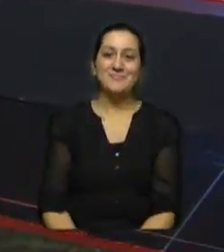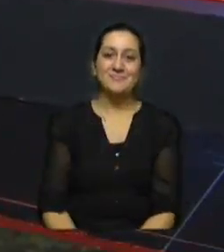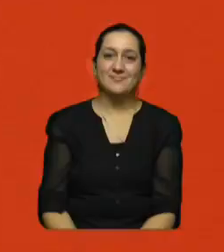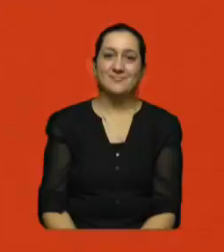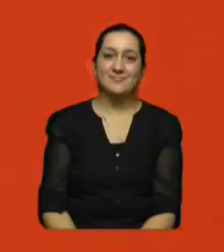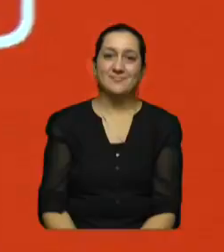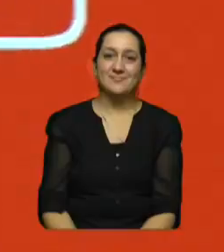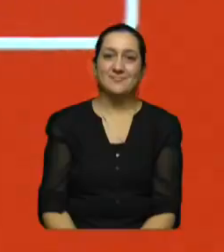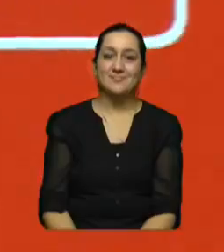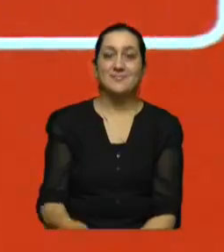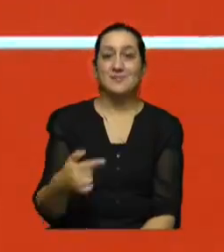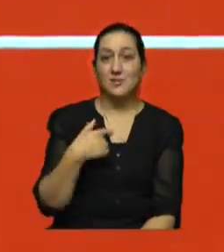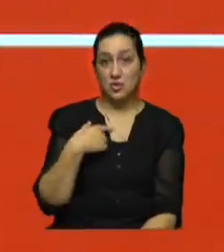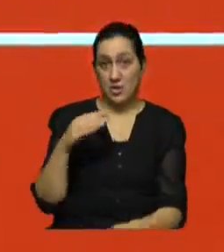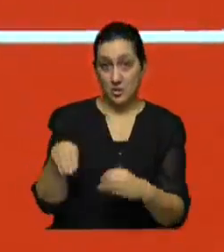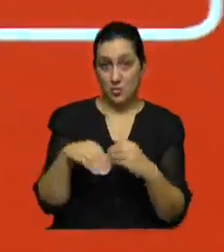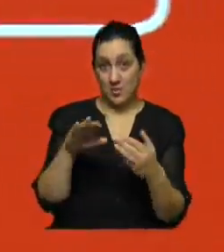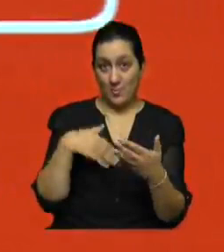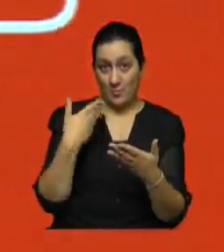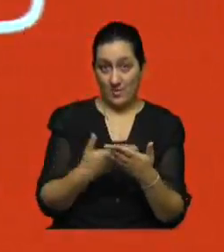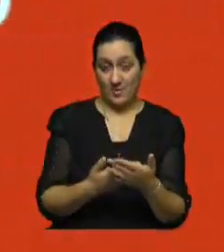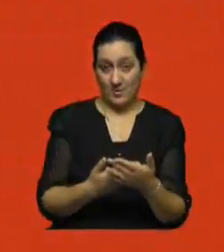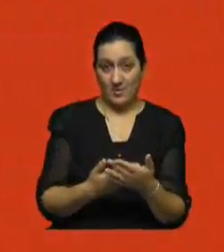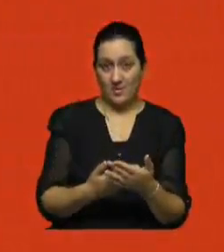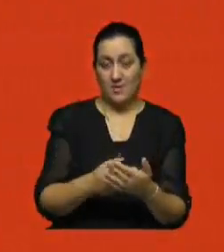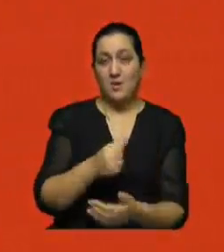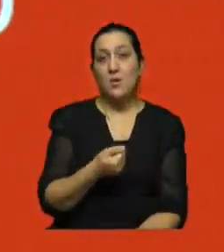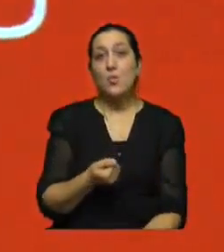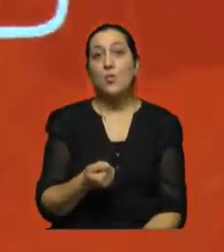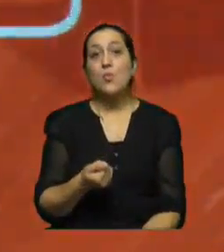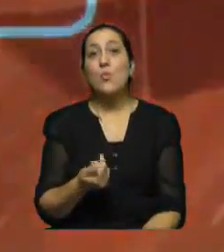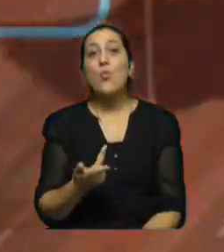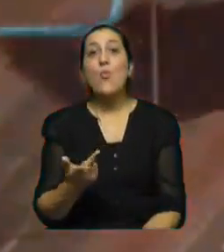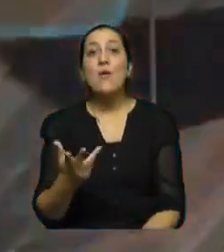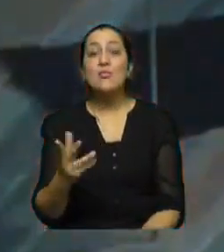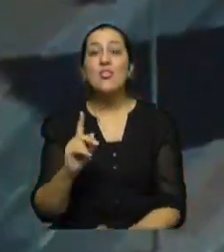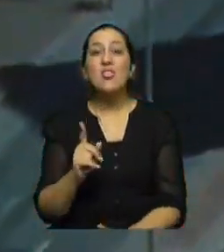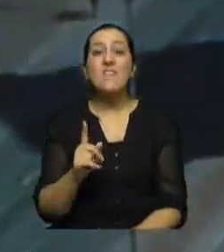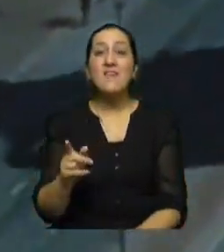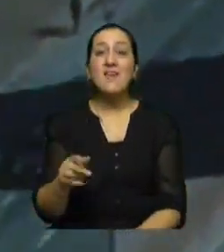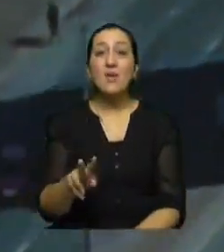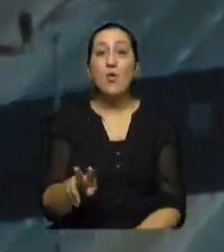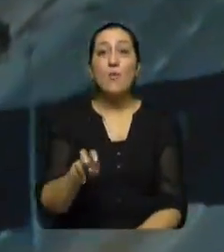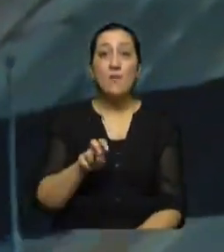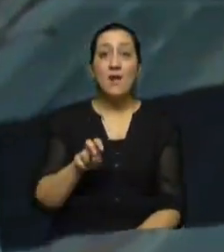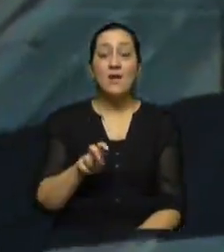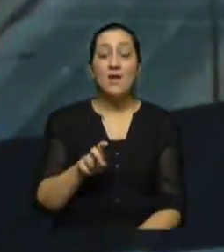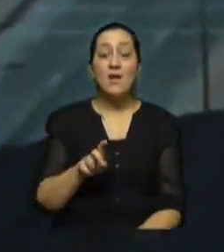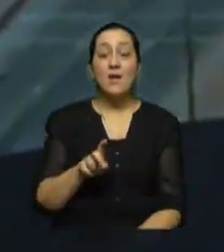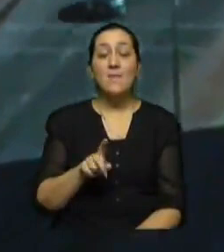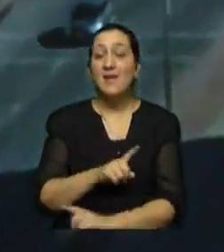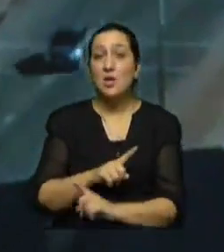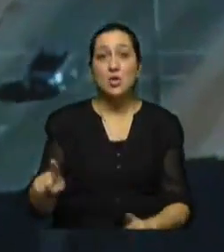Y yo le sumo a la propuesta de hoy y digo, ¿y cuánto tendés que ganar en este país para no considerarte